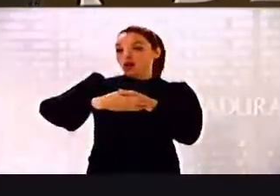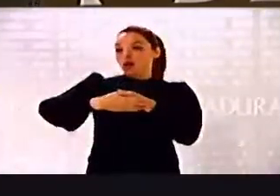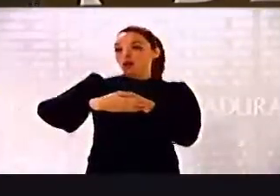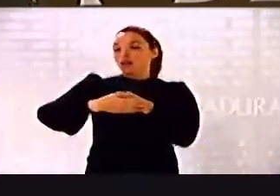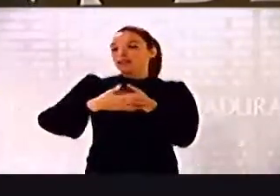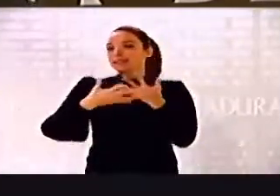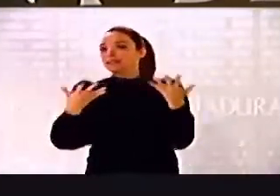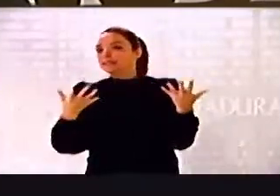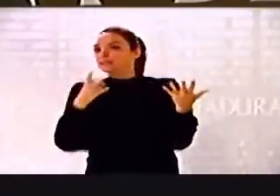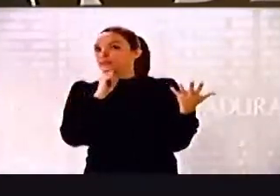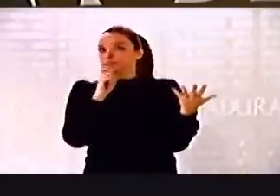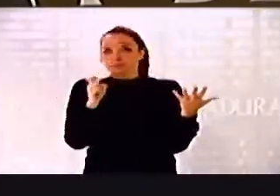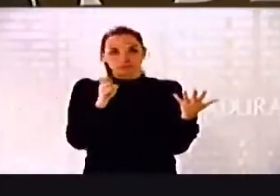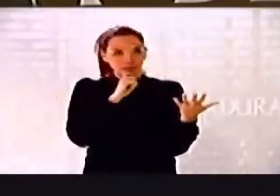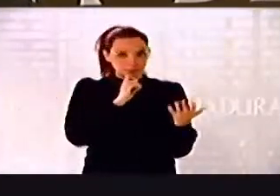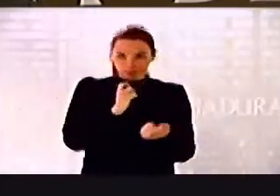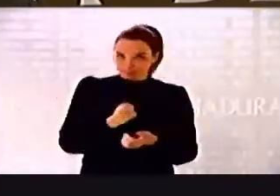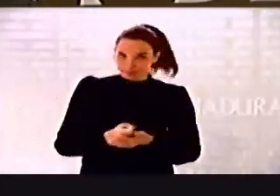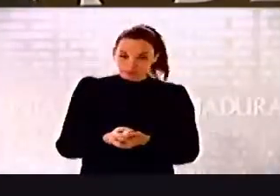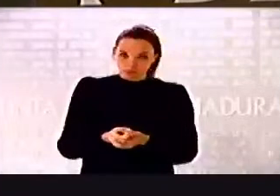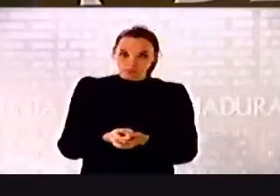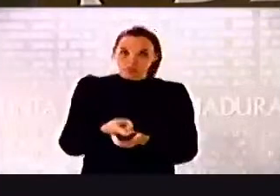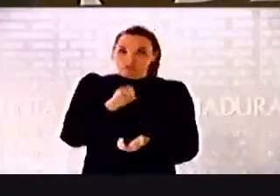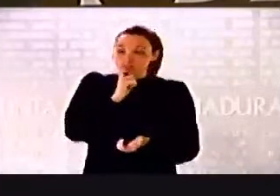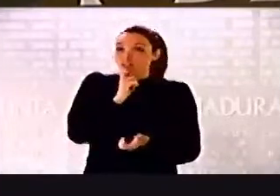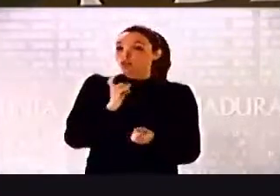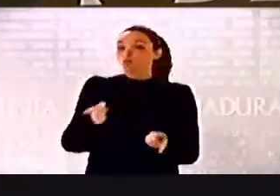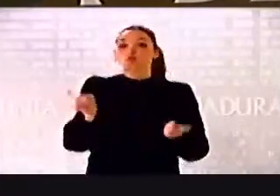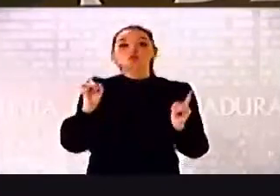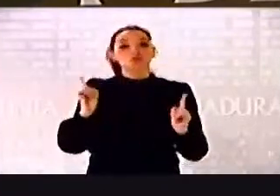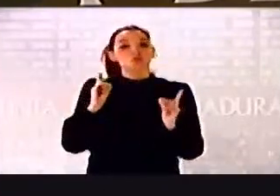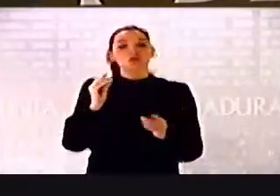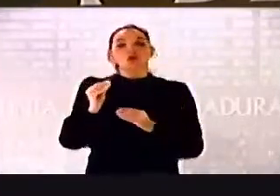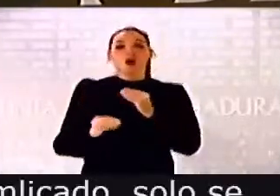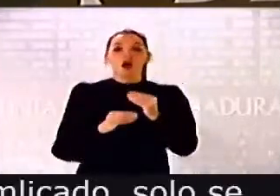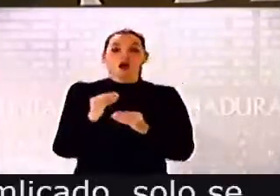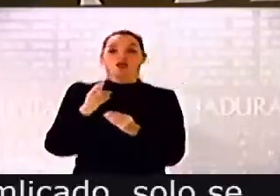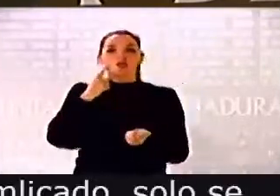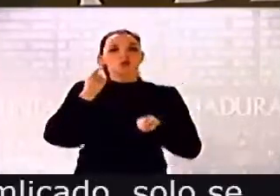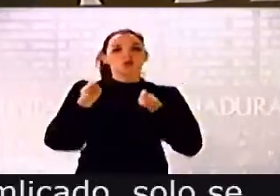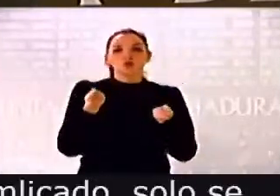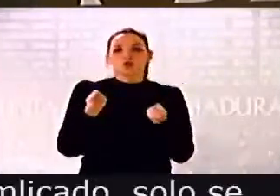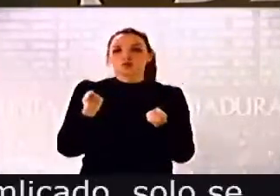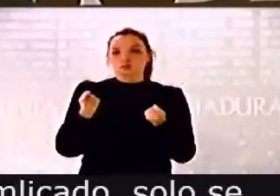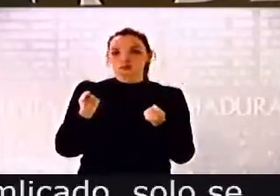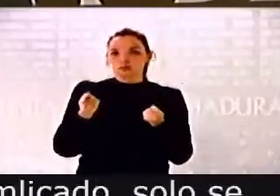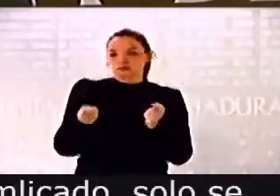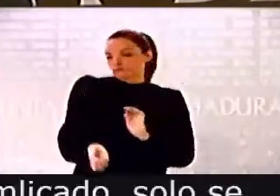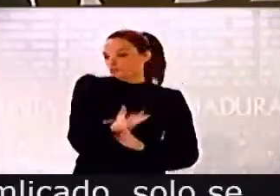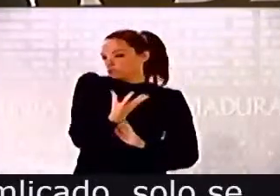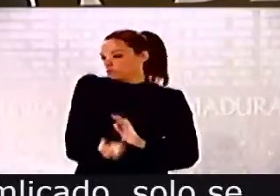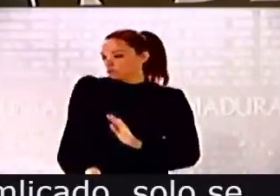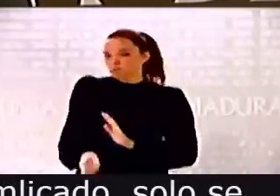es muy complicado. Solo se puede hacer con controles aleatorios.